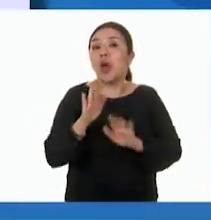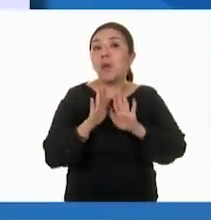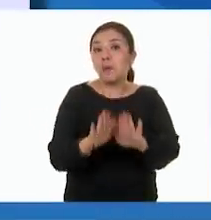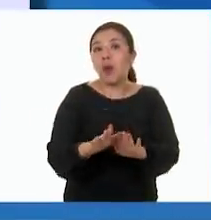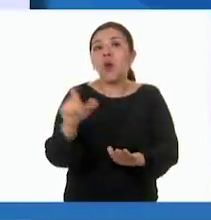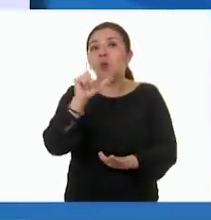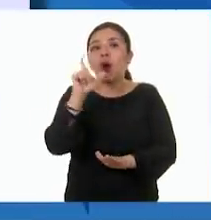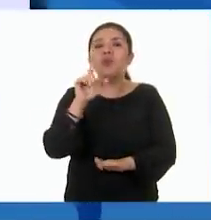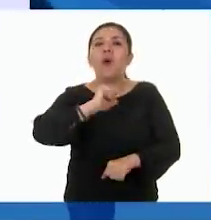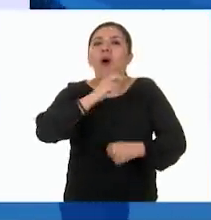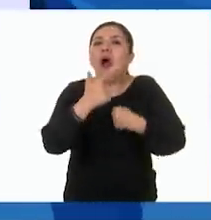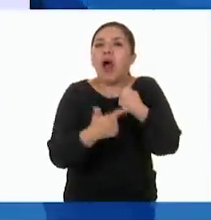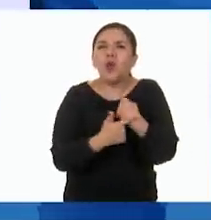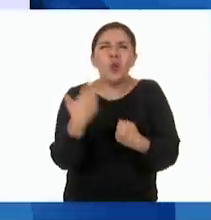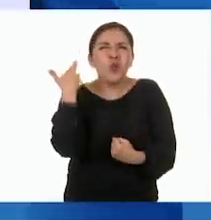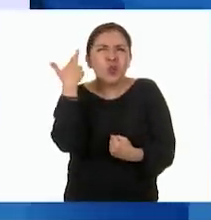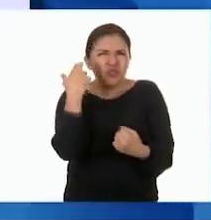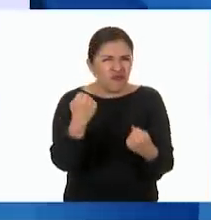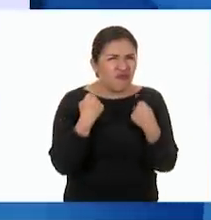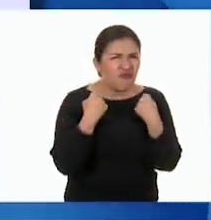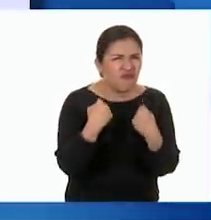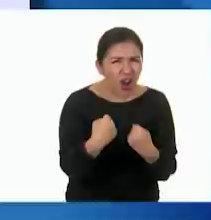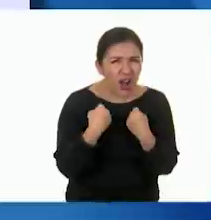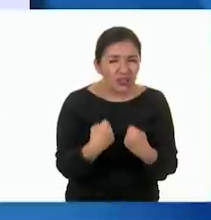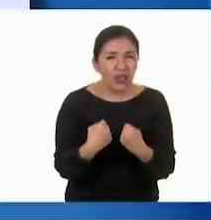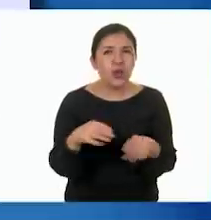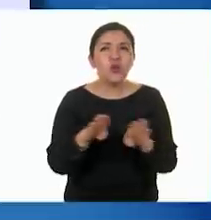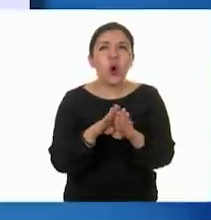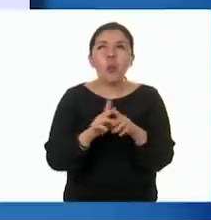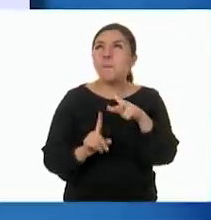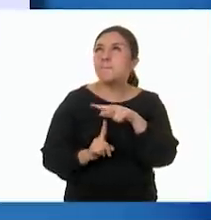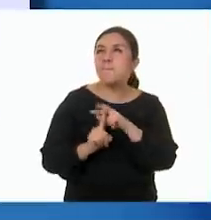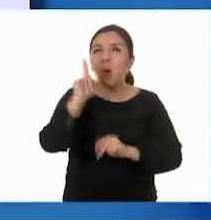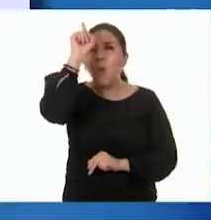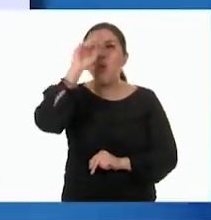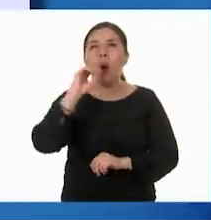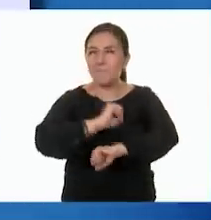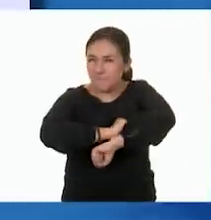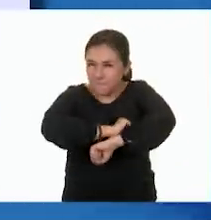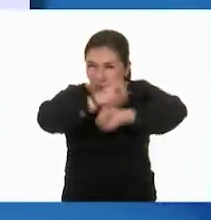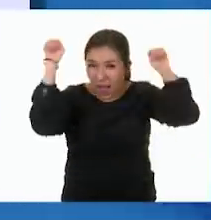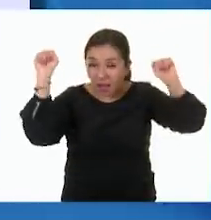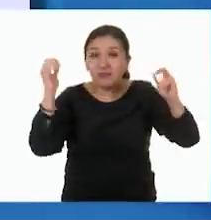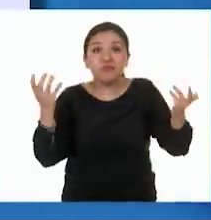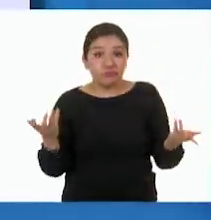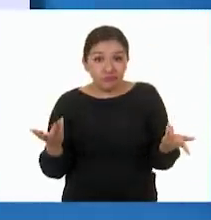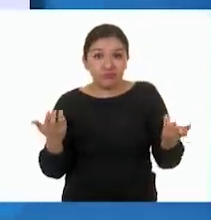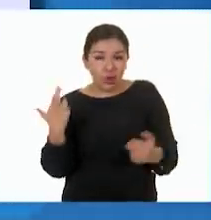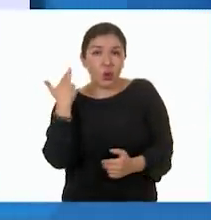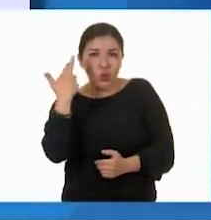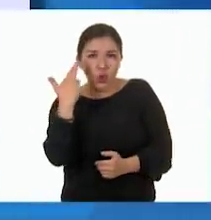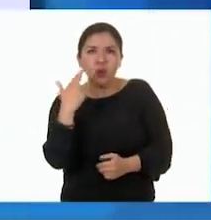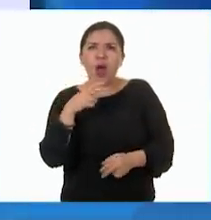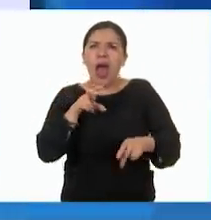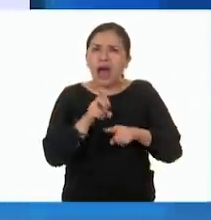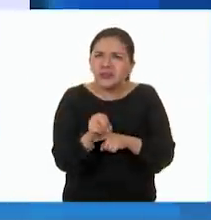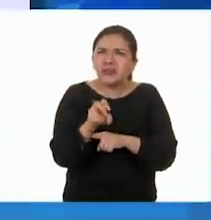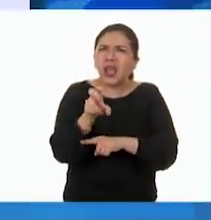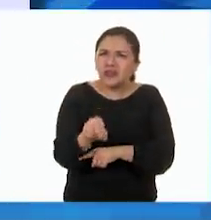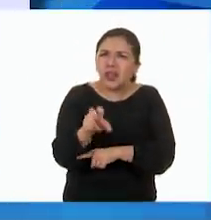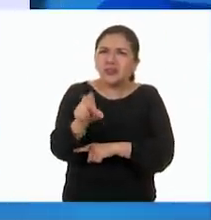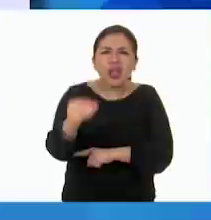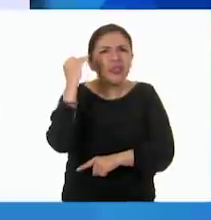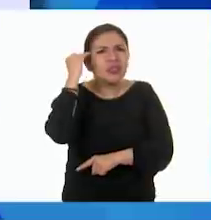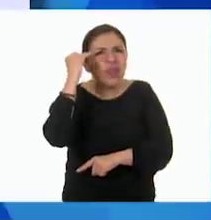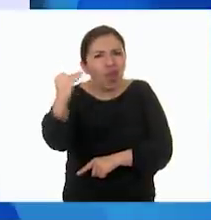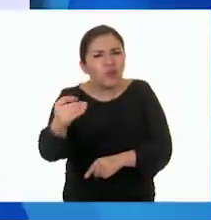nos exponemos a un ruido fuerte, como un cohete o una explosión. Ruidos que se van repitiendo a lo largo del